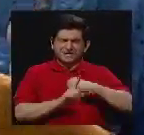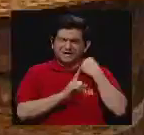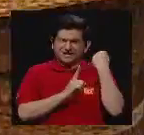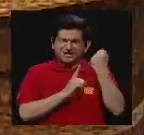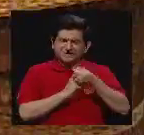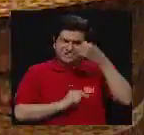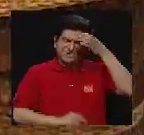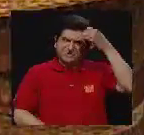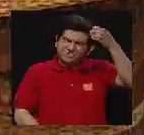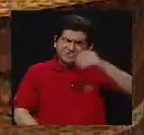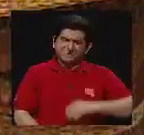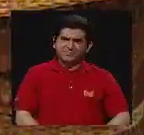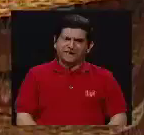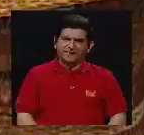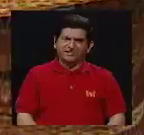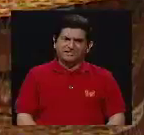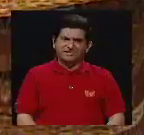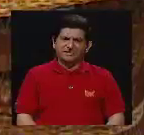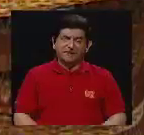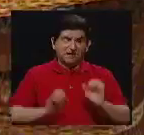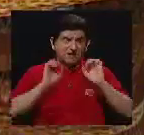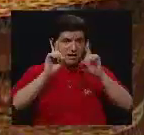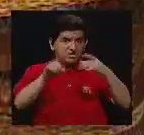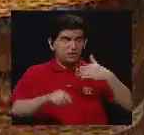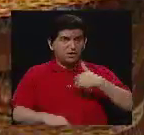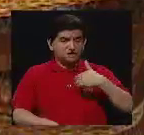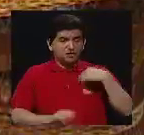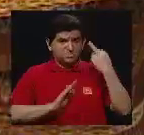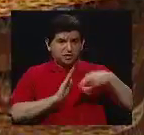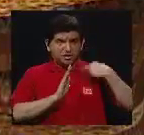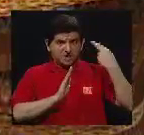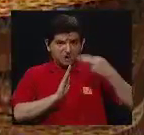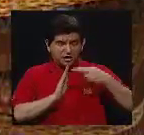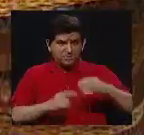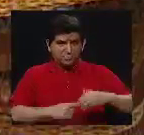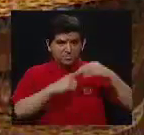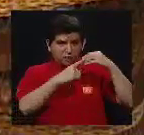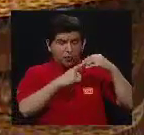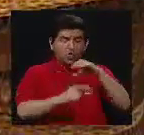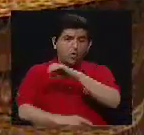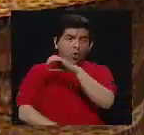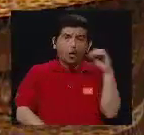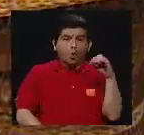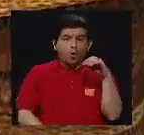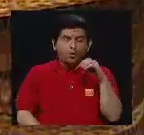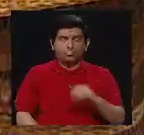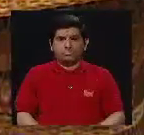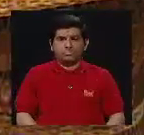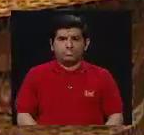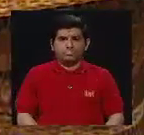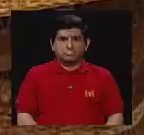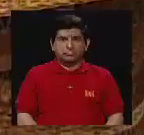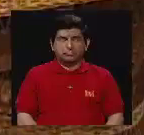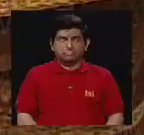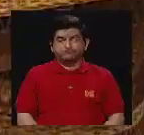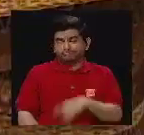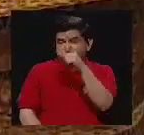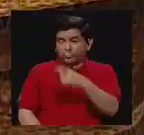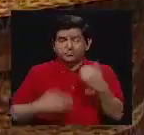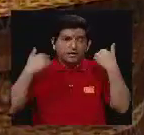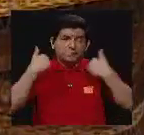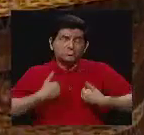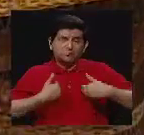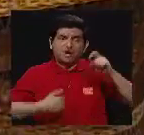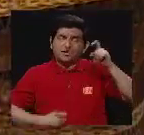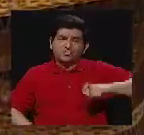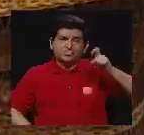cuestión meramente cultural, donde la educación tenga el papel predominante, o esta especie